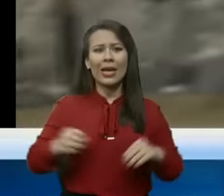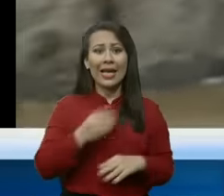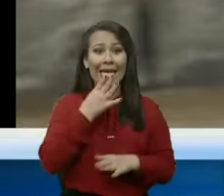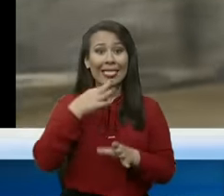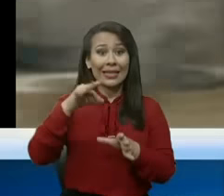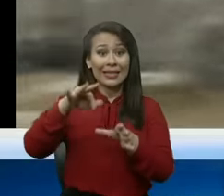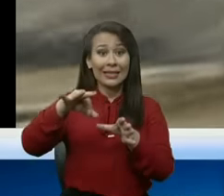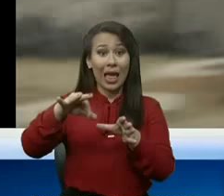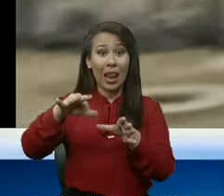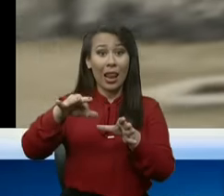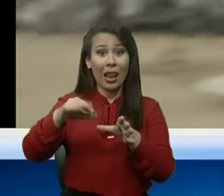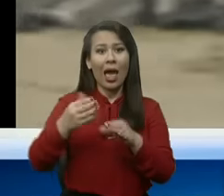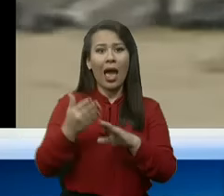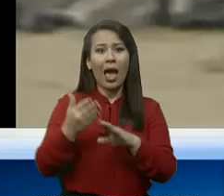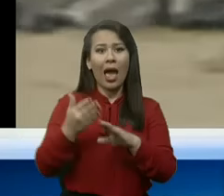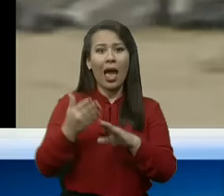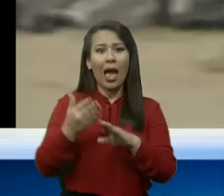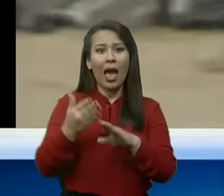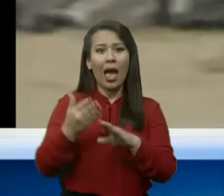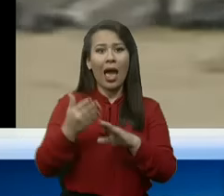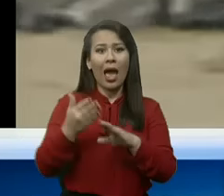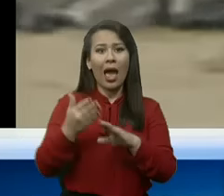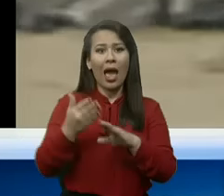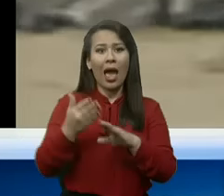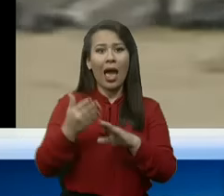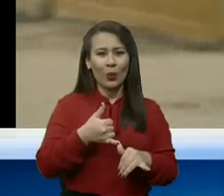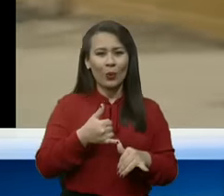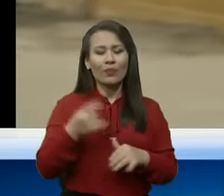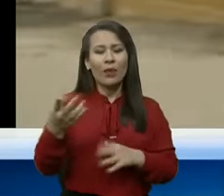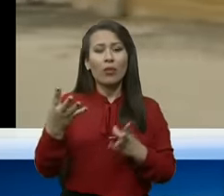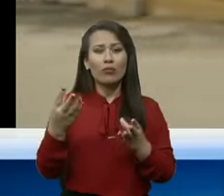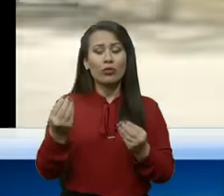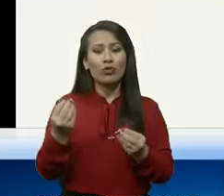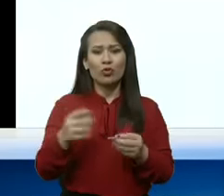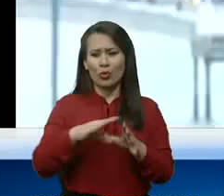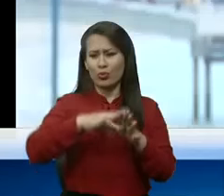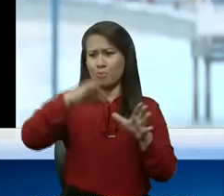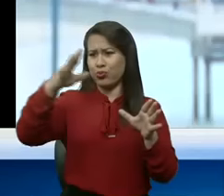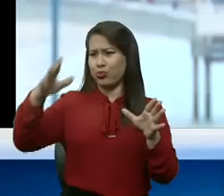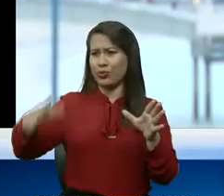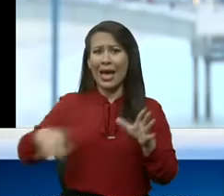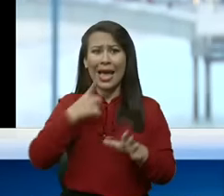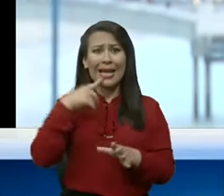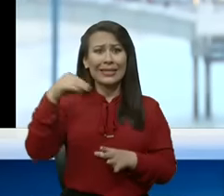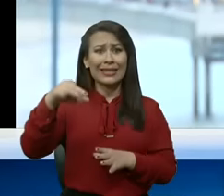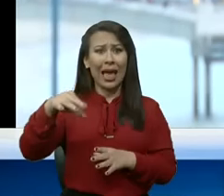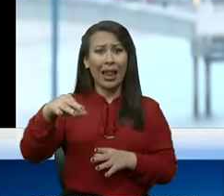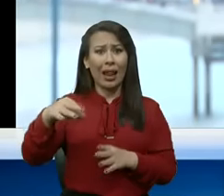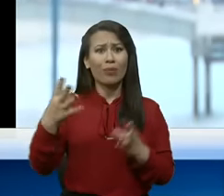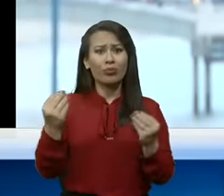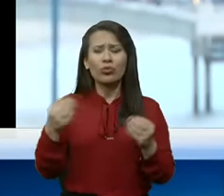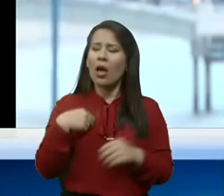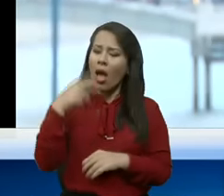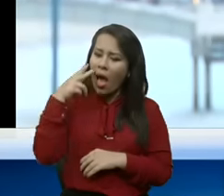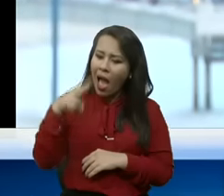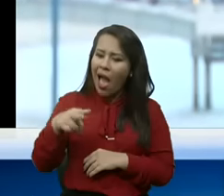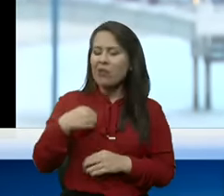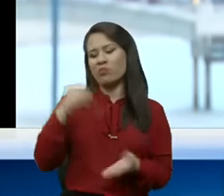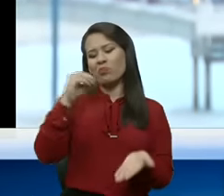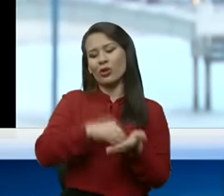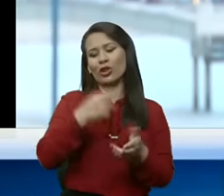lo que es atrás del Country Club lo que es atrás de los barrios de Salinas anteriormente eran Pampas salines entonces de ahí que radica el nombre de